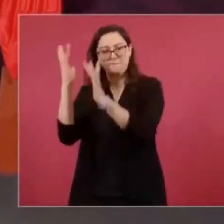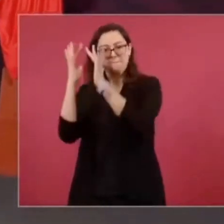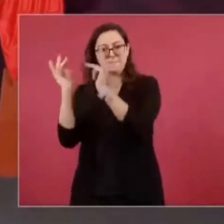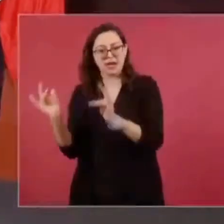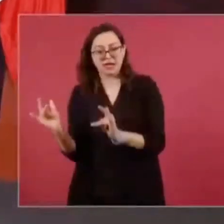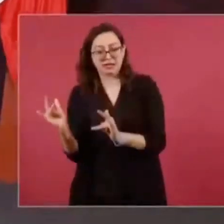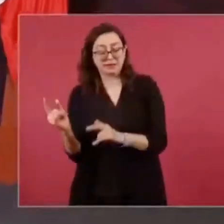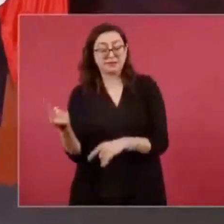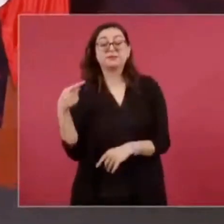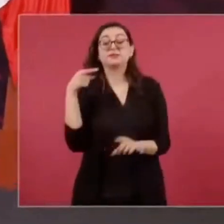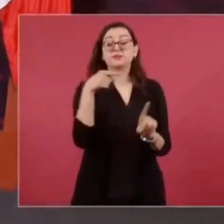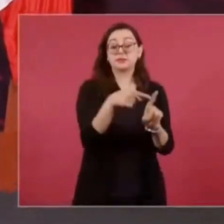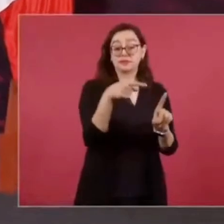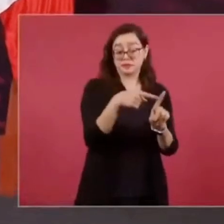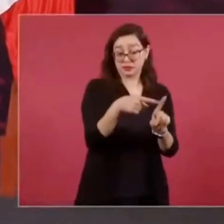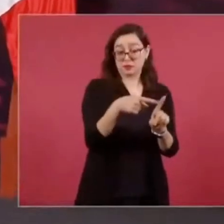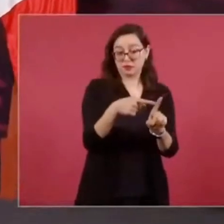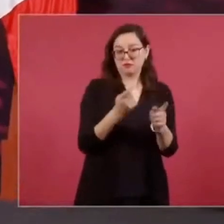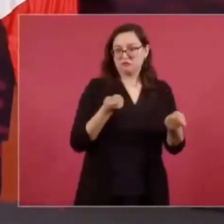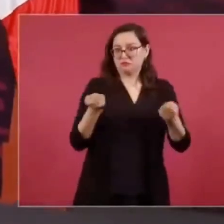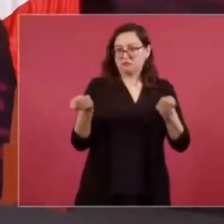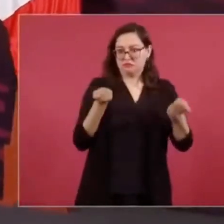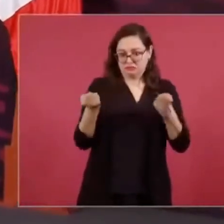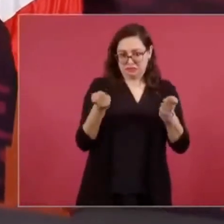se había quedado a cargo de Hacienda